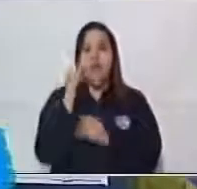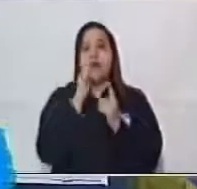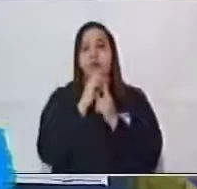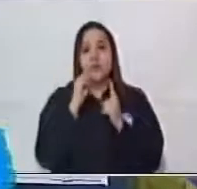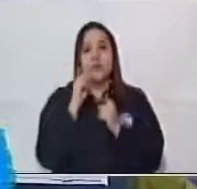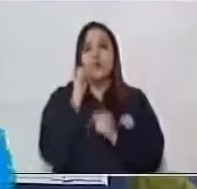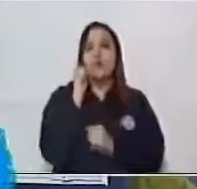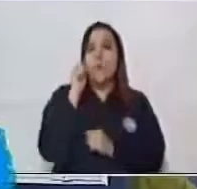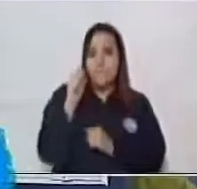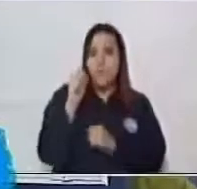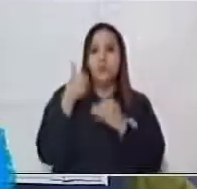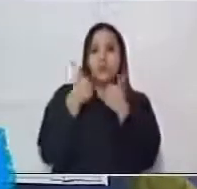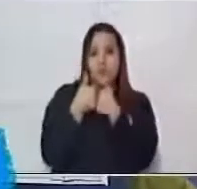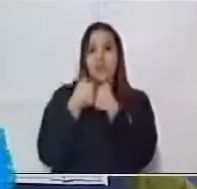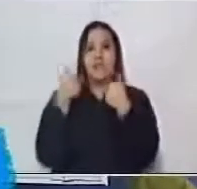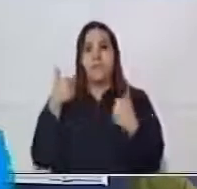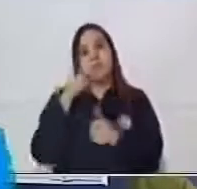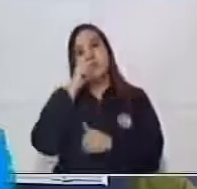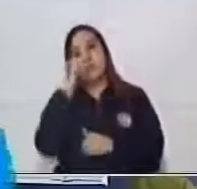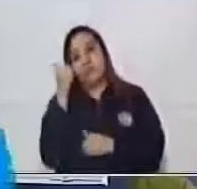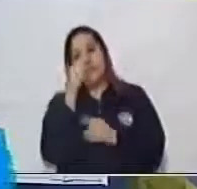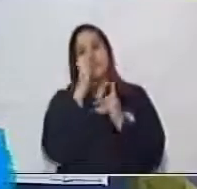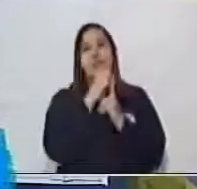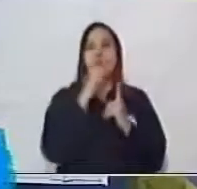aparte, con la siguiente oración.